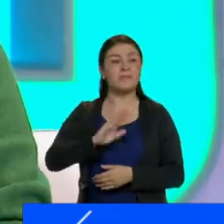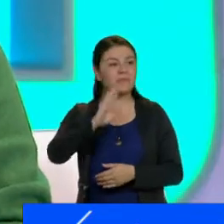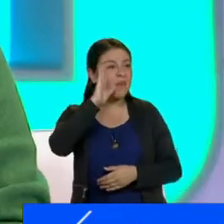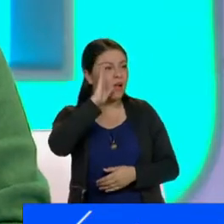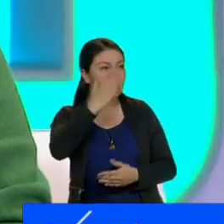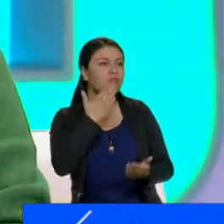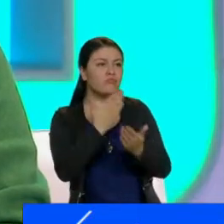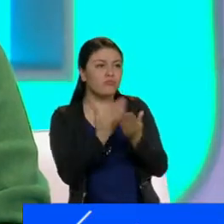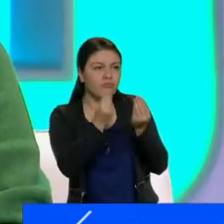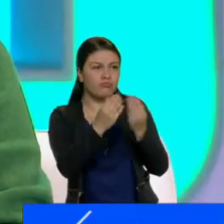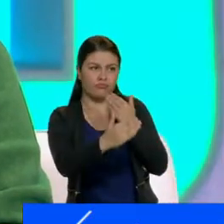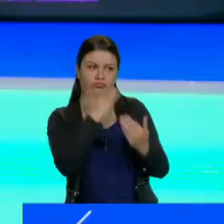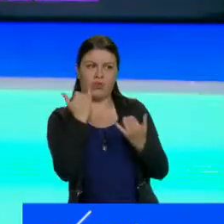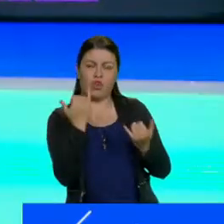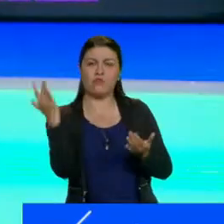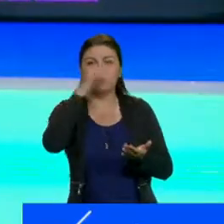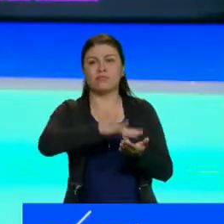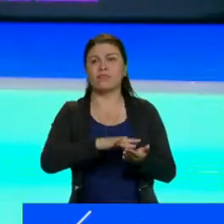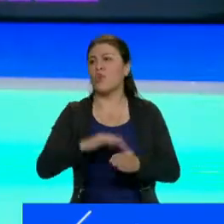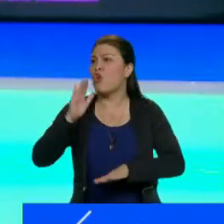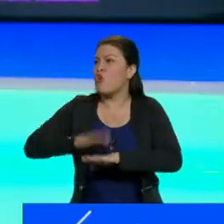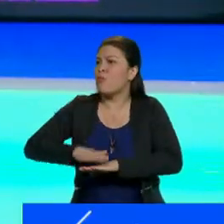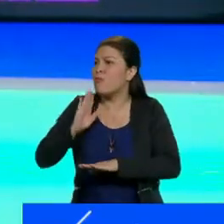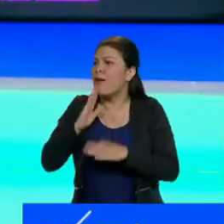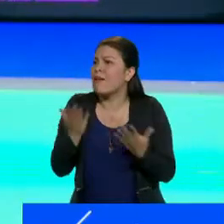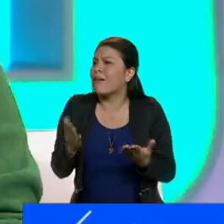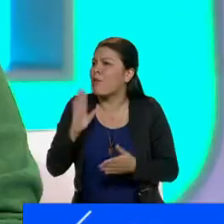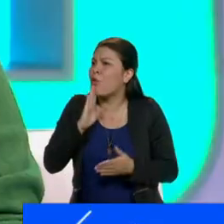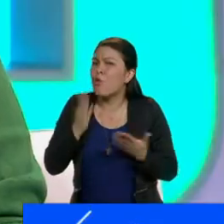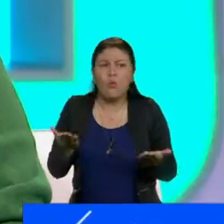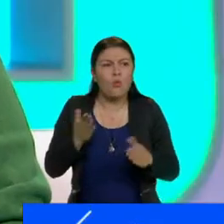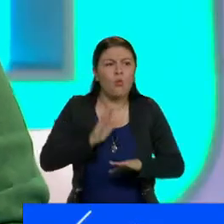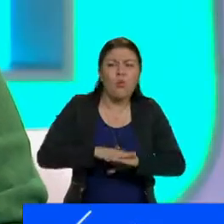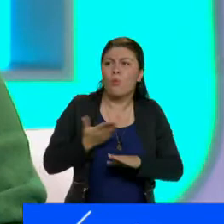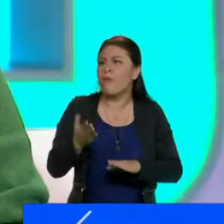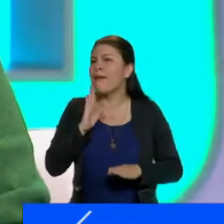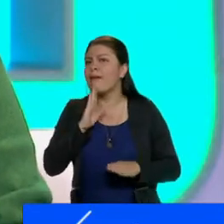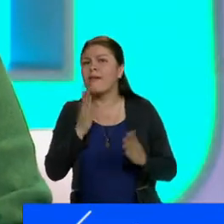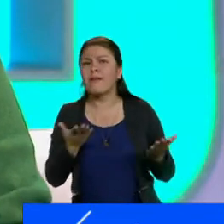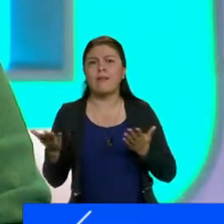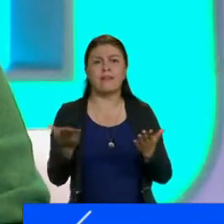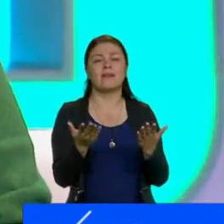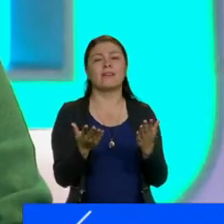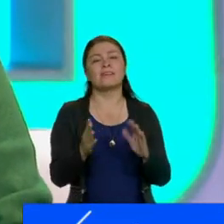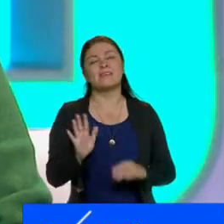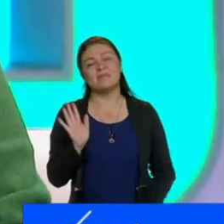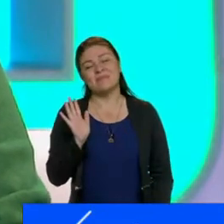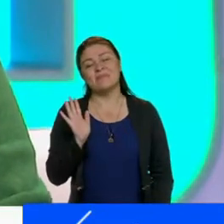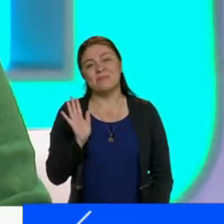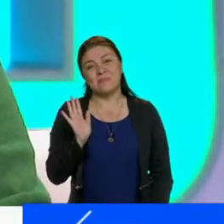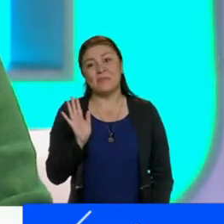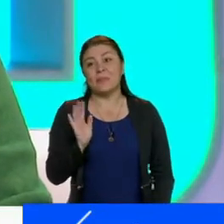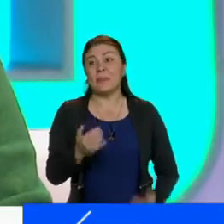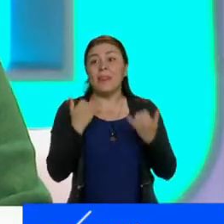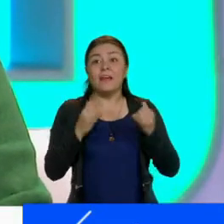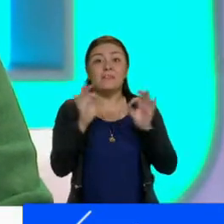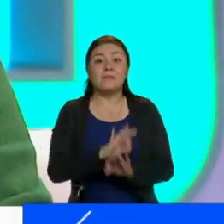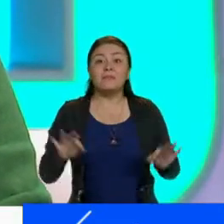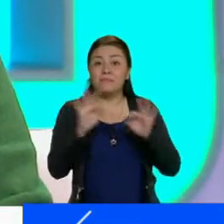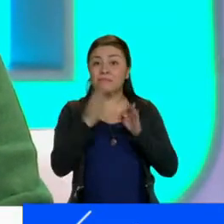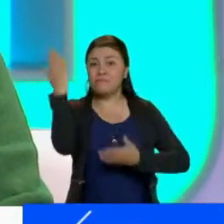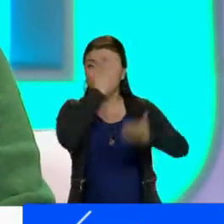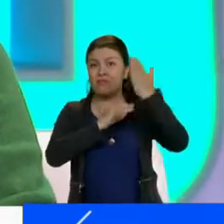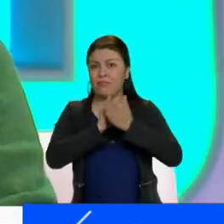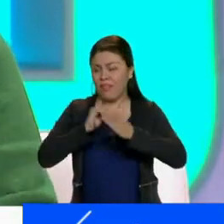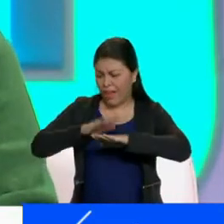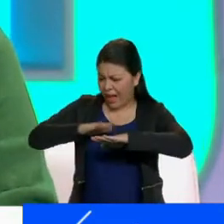gracias por la invitación. ¿Esto fue culpa de...? Bueno, en este momento yo creo que lo que hay que analizar son las múltiples causas